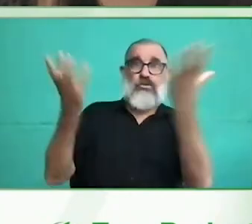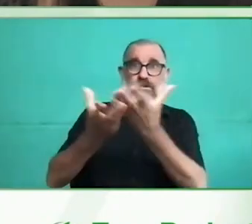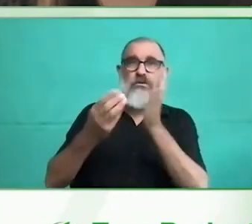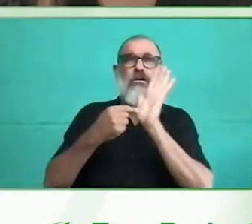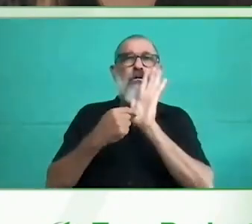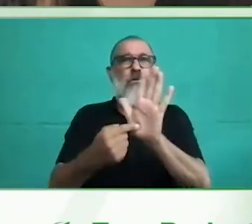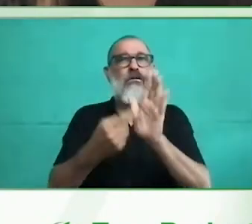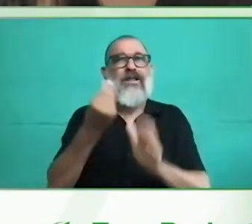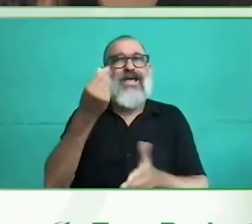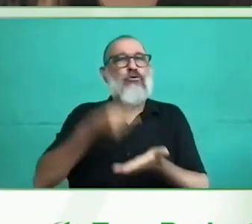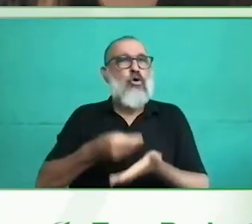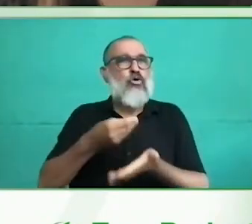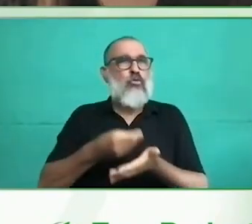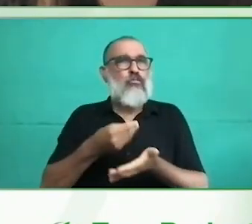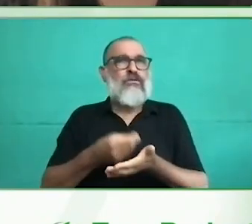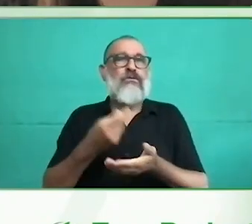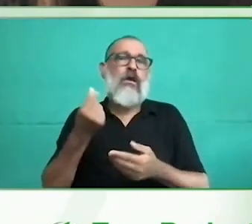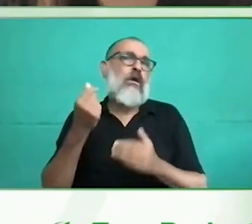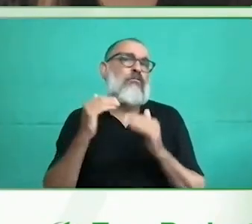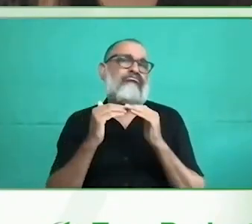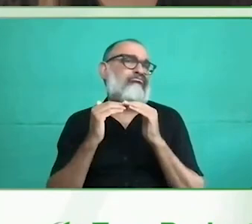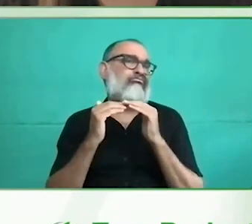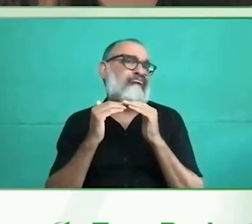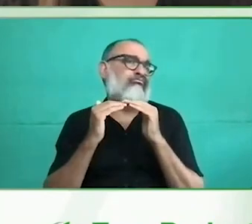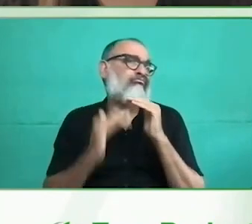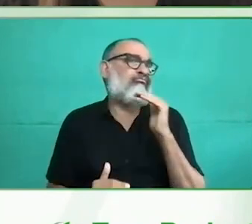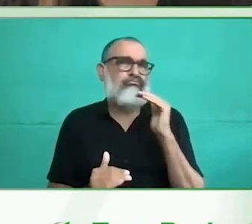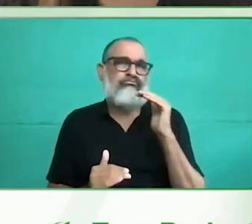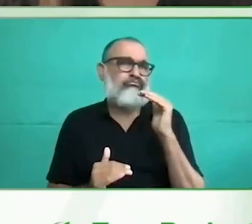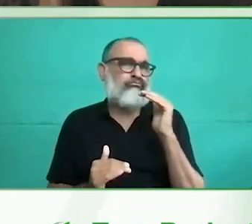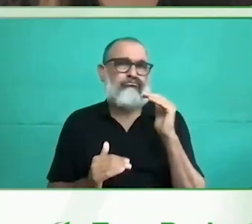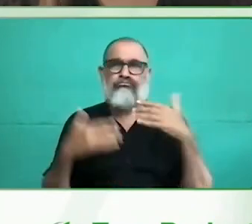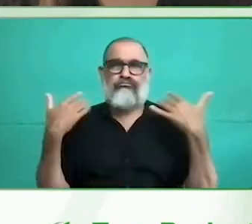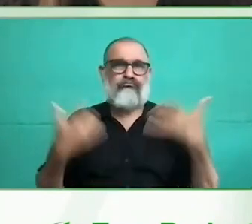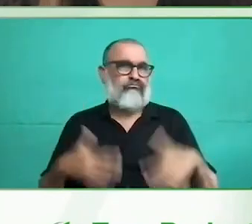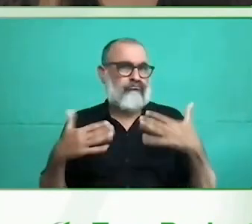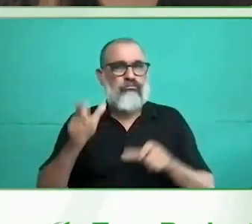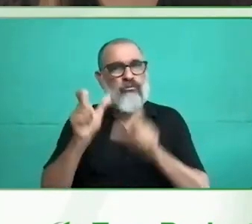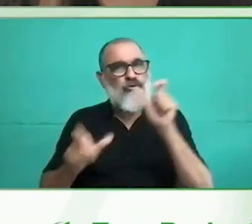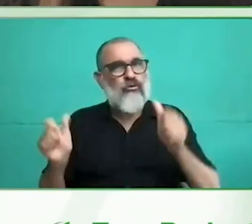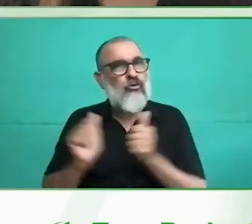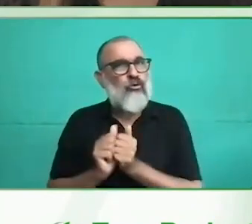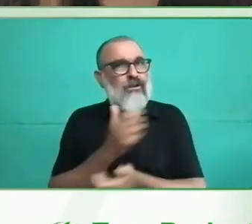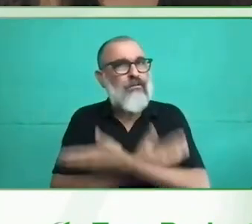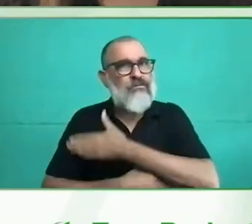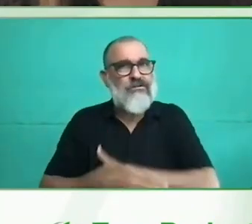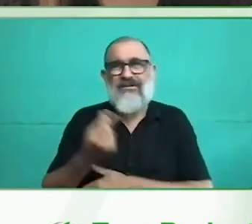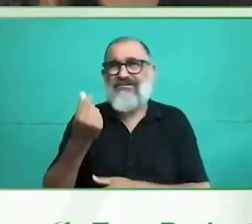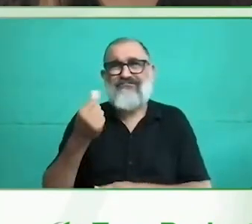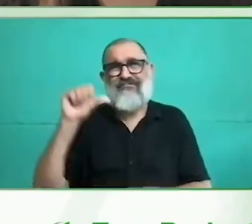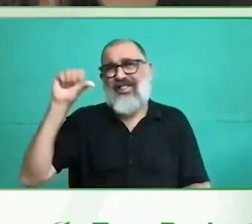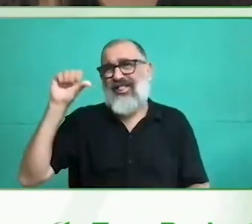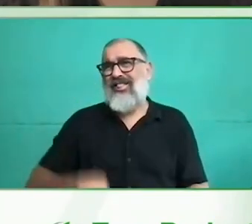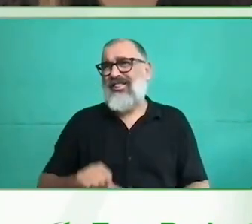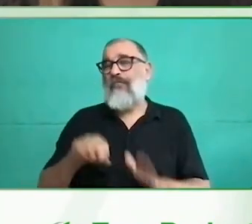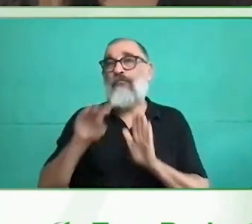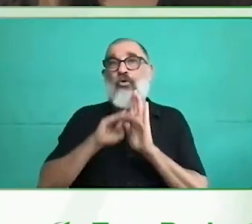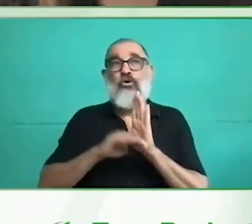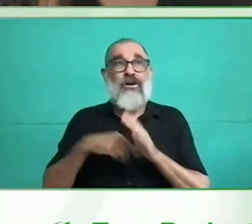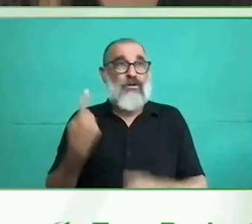al programa. Sense Internacional Perú prevé un apoyo y un soporte económico